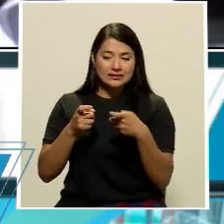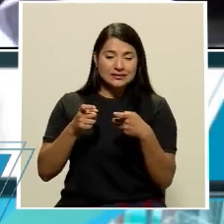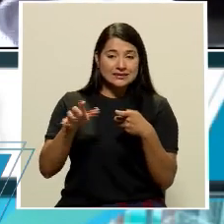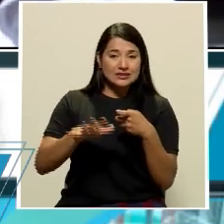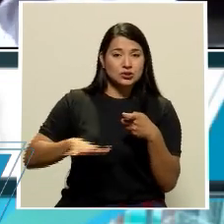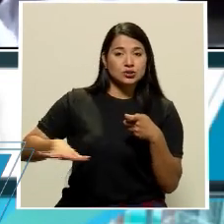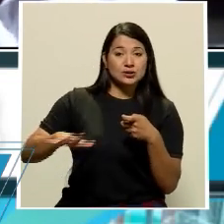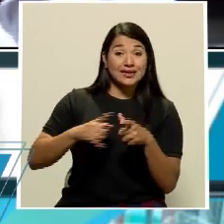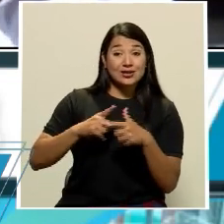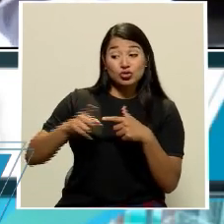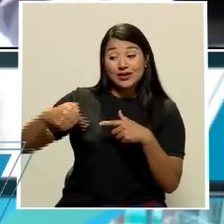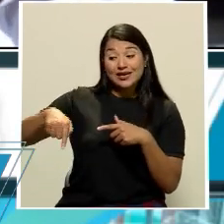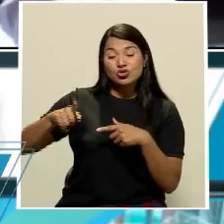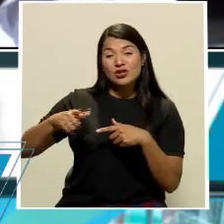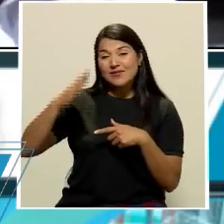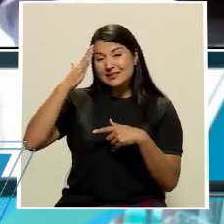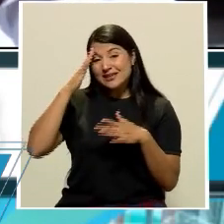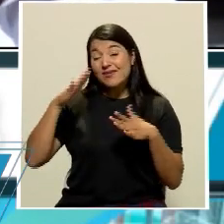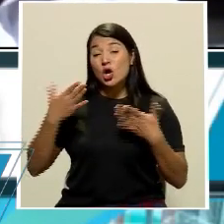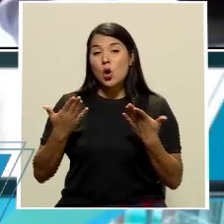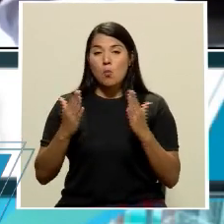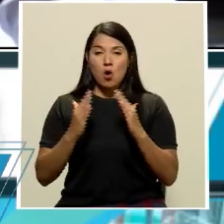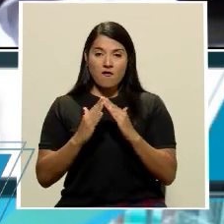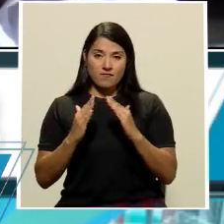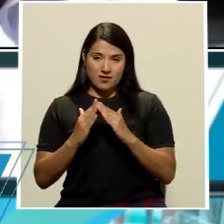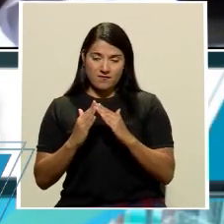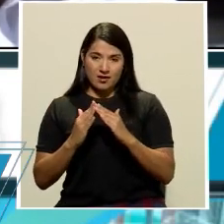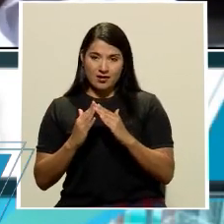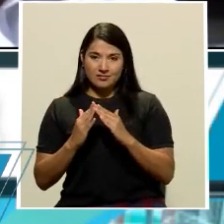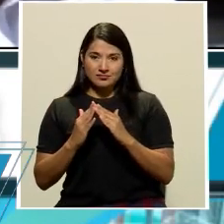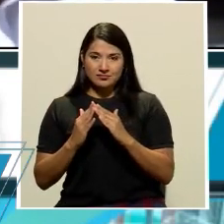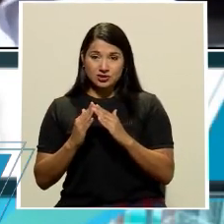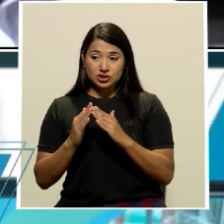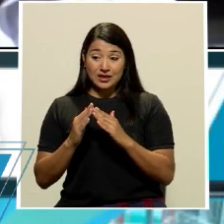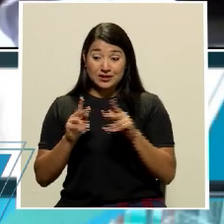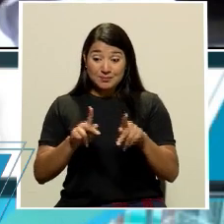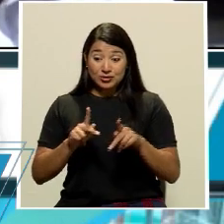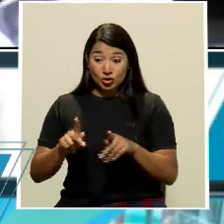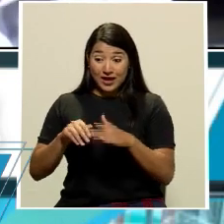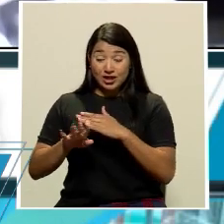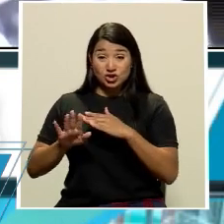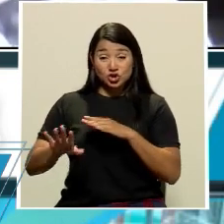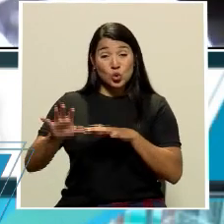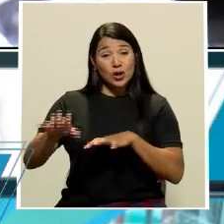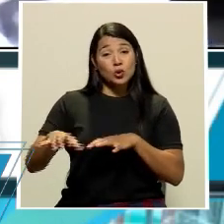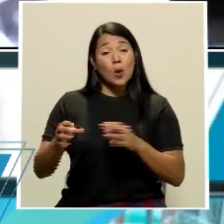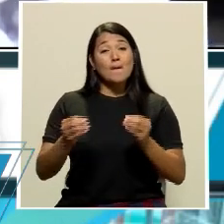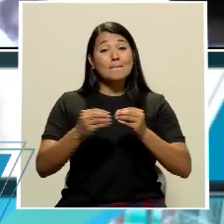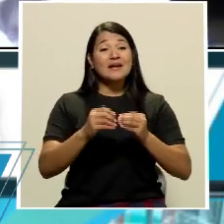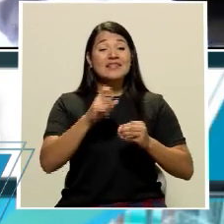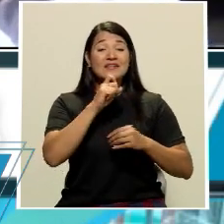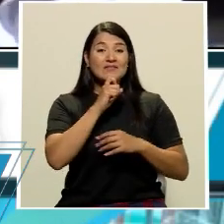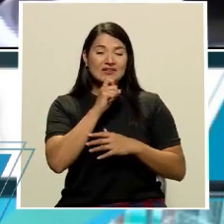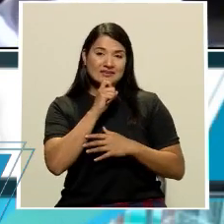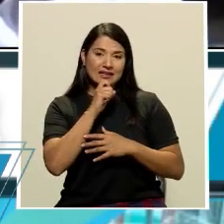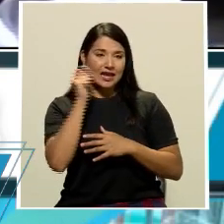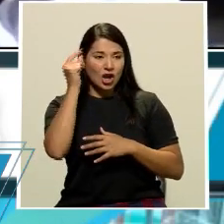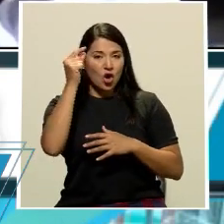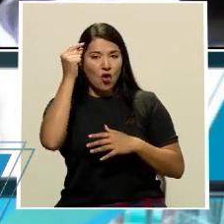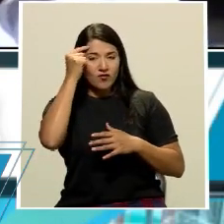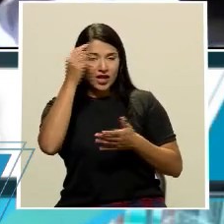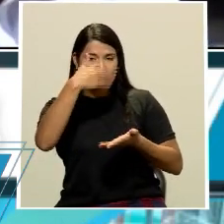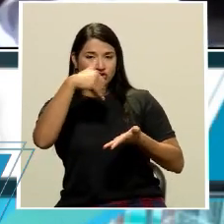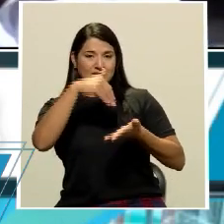deberían saber cómo vive su gente. Es más difícil que desde un gobierno central poder investigar la situación de vivienda en cada cantón del país, cuando